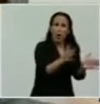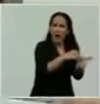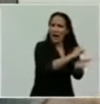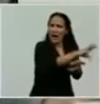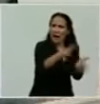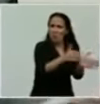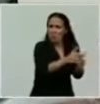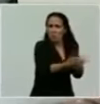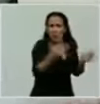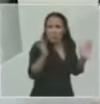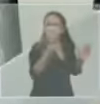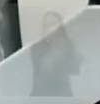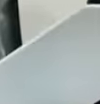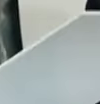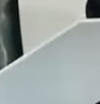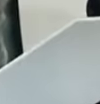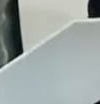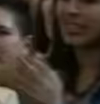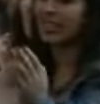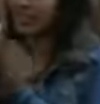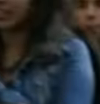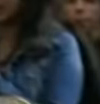cobrar.